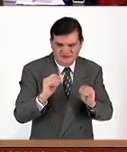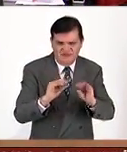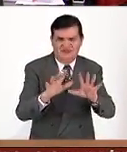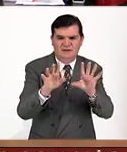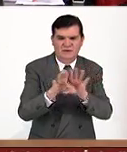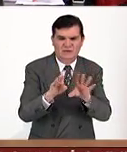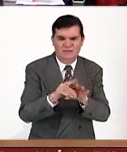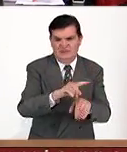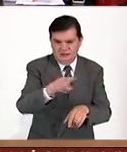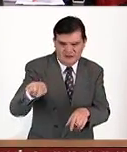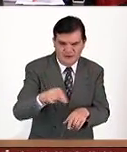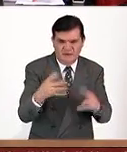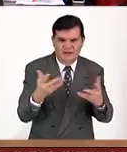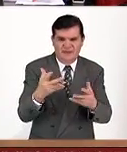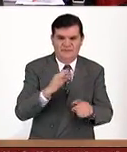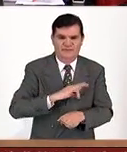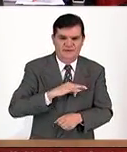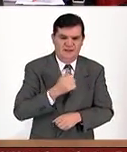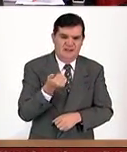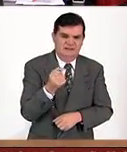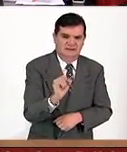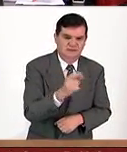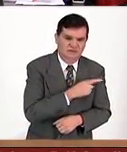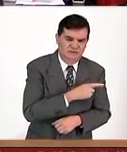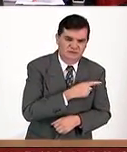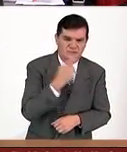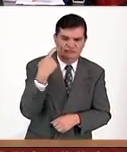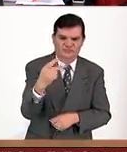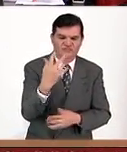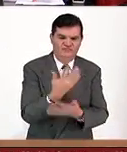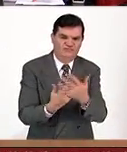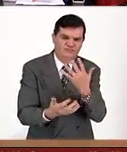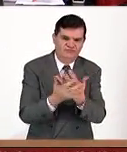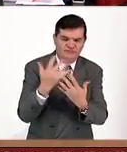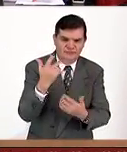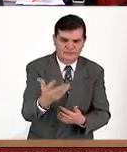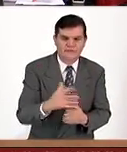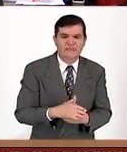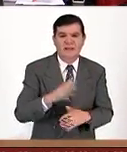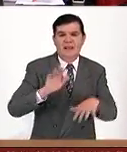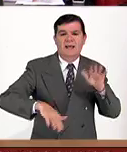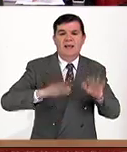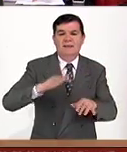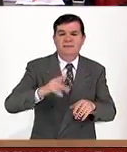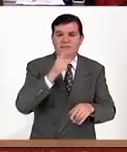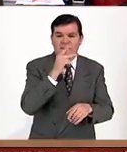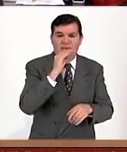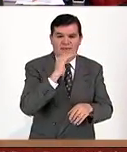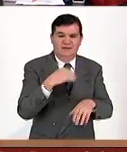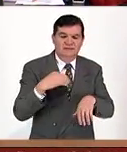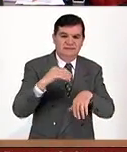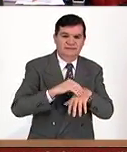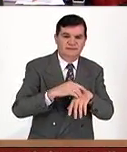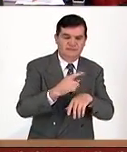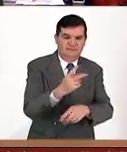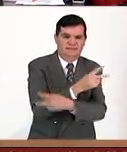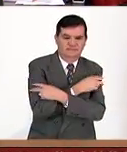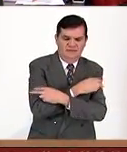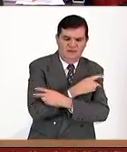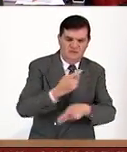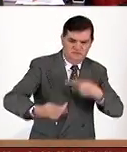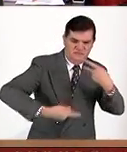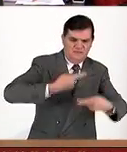Dejemos que ellos sean felices por sí solos y con sus propios recursos. A veces los papás estamos, en época de vacaciones me